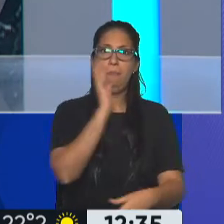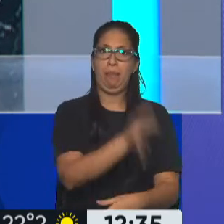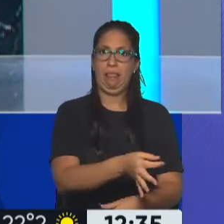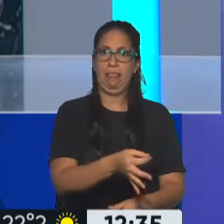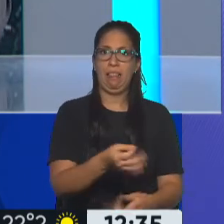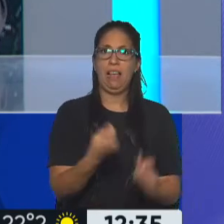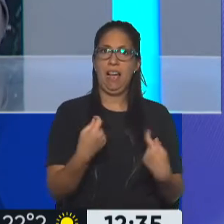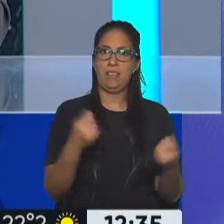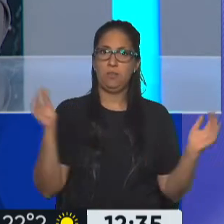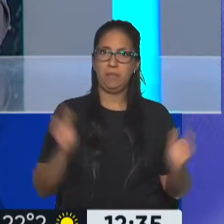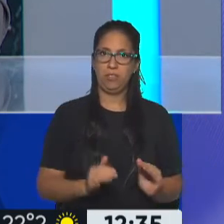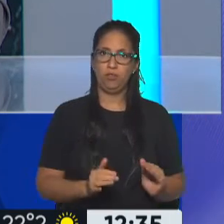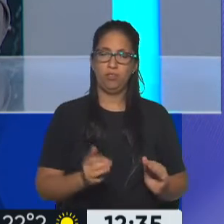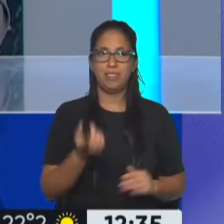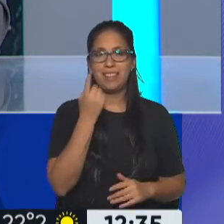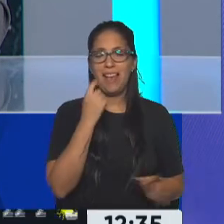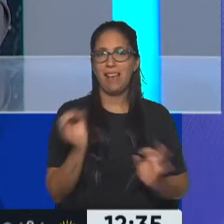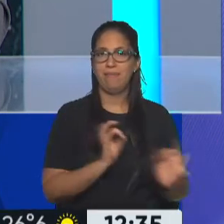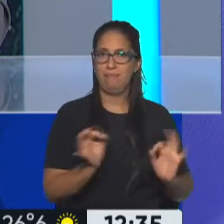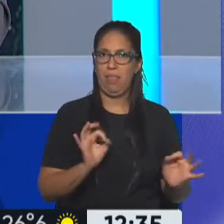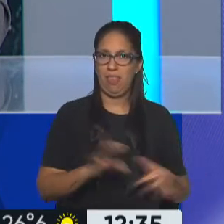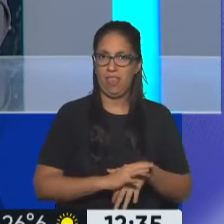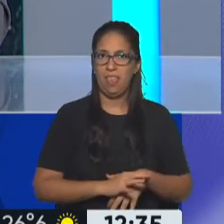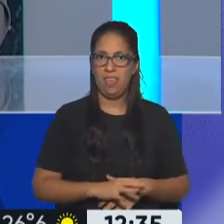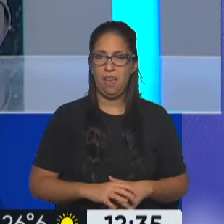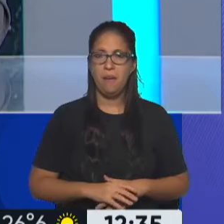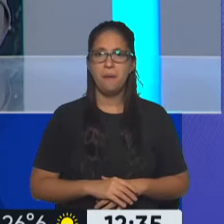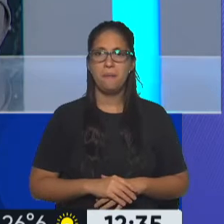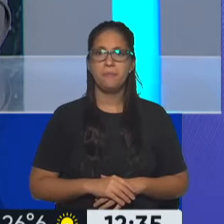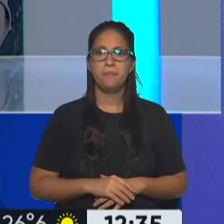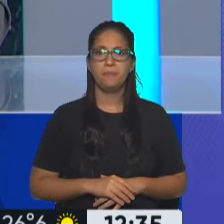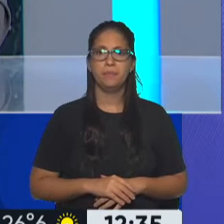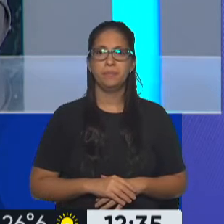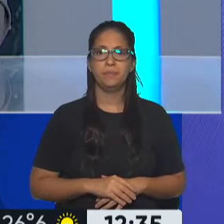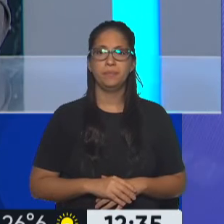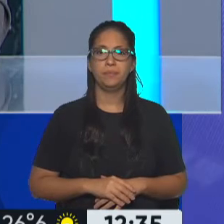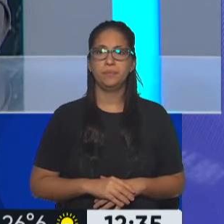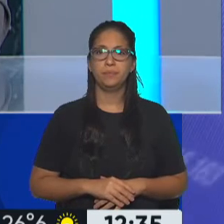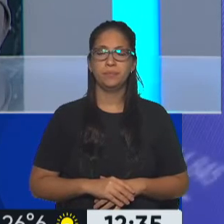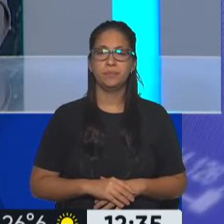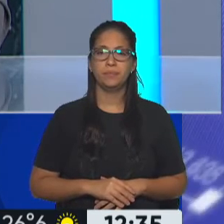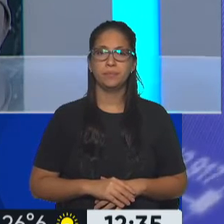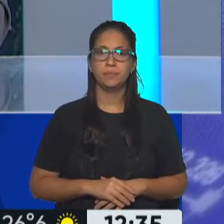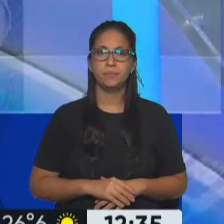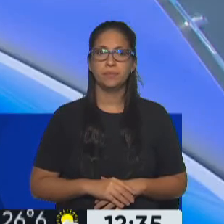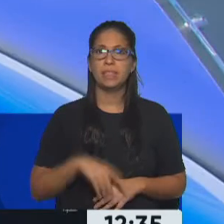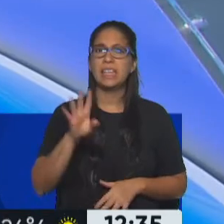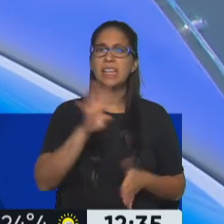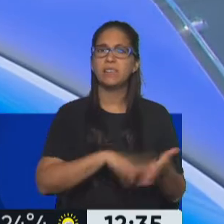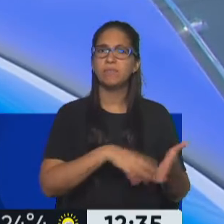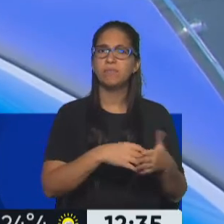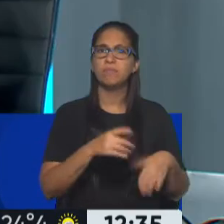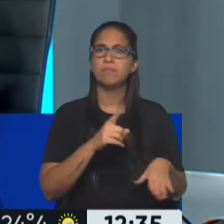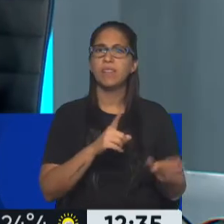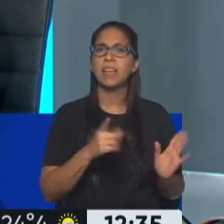para que se reacomode el valor que corresponde a su ahorro de consumo. En este cronograma, ¿qué pasa con la